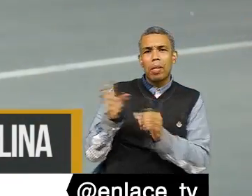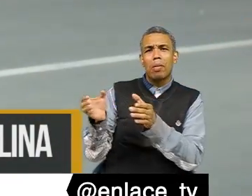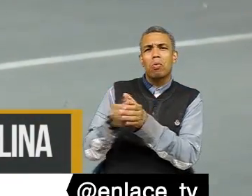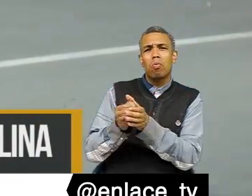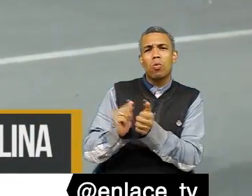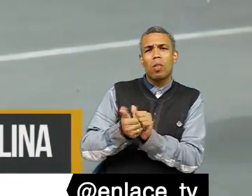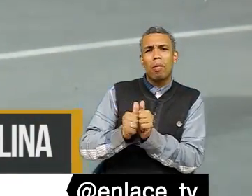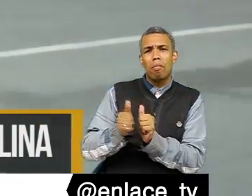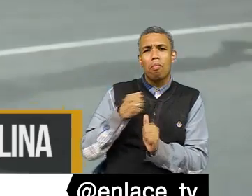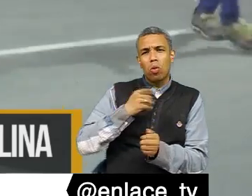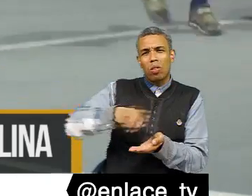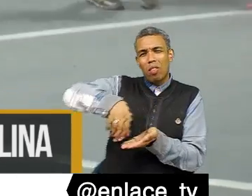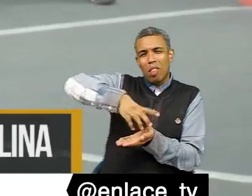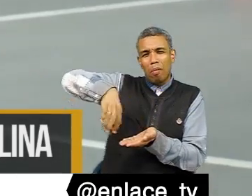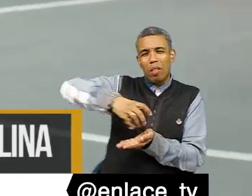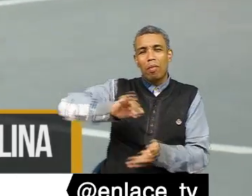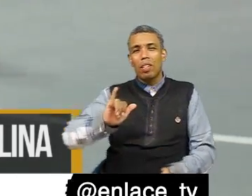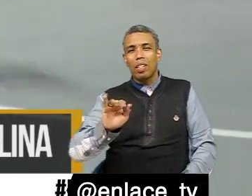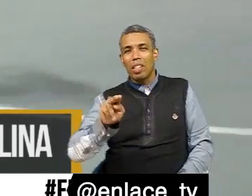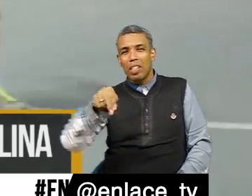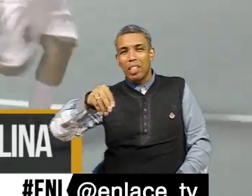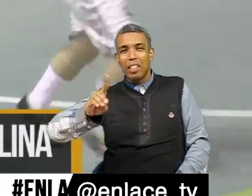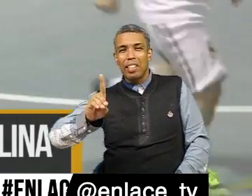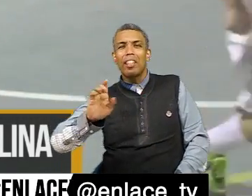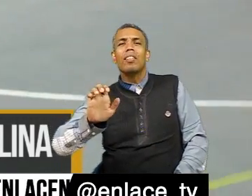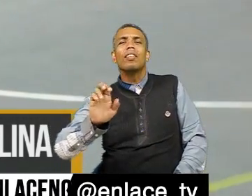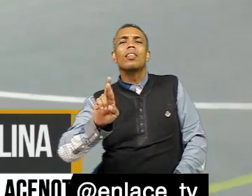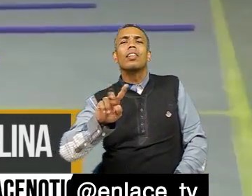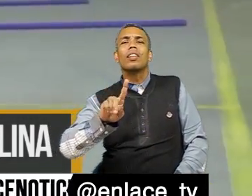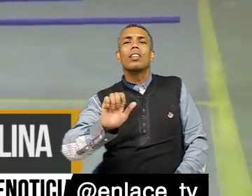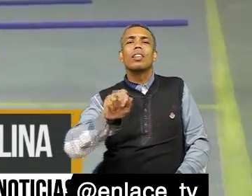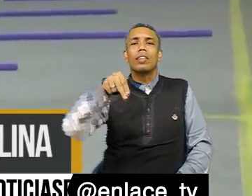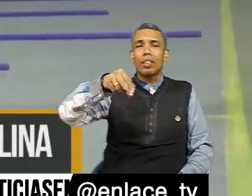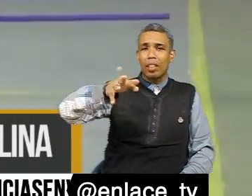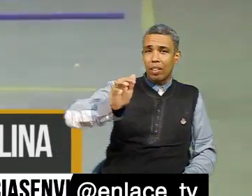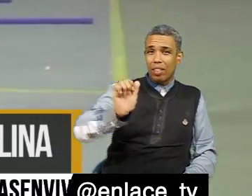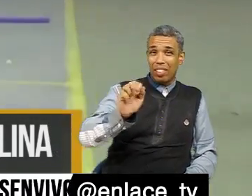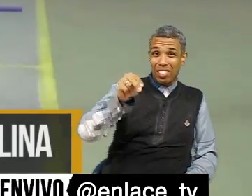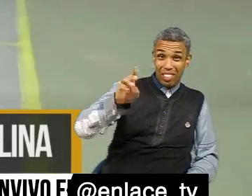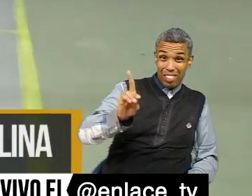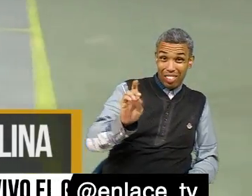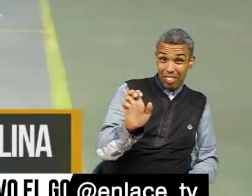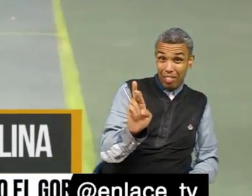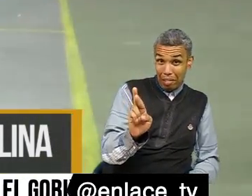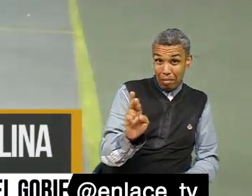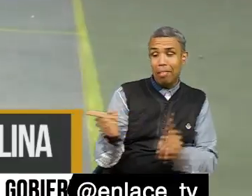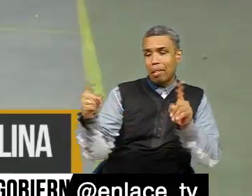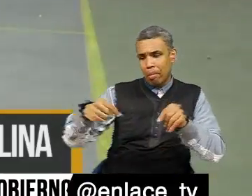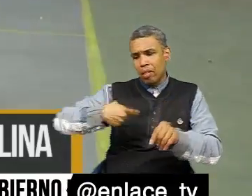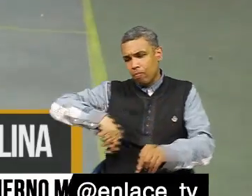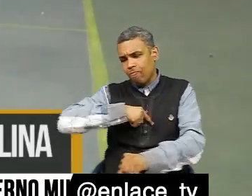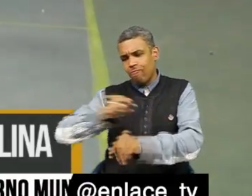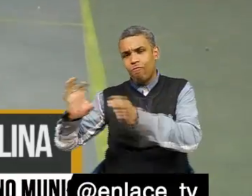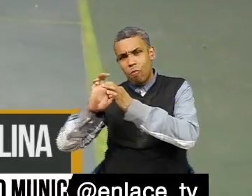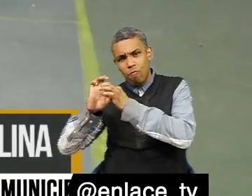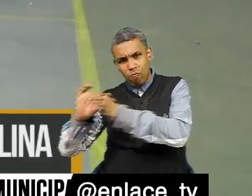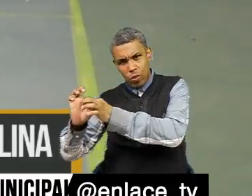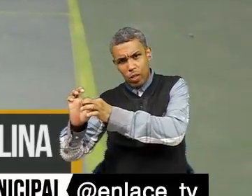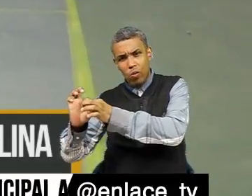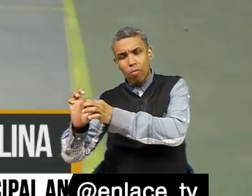departamental. Y de igual manera, pues, nos hacemos parte de Inderma. Este proceso, como le estás